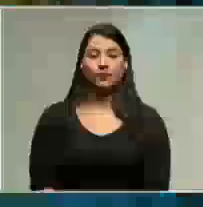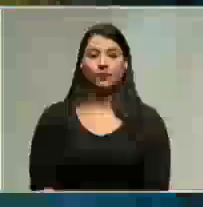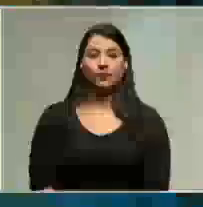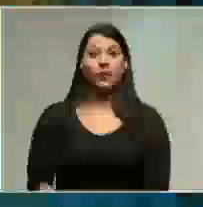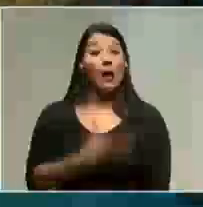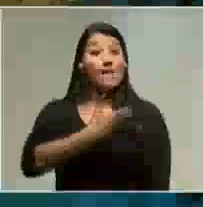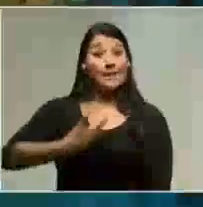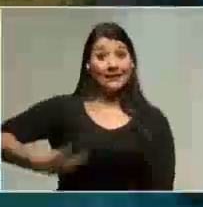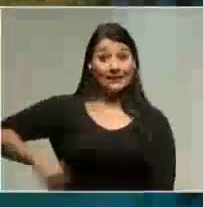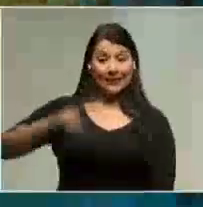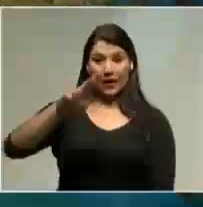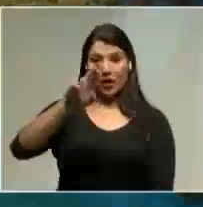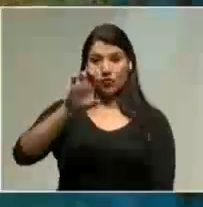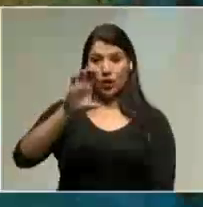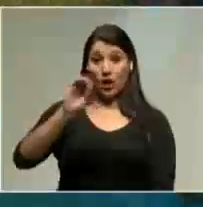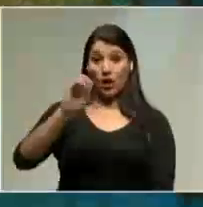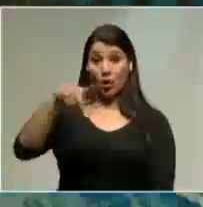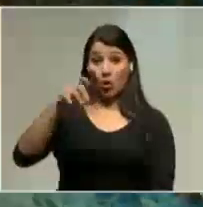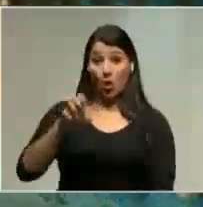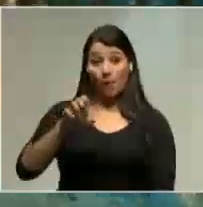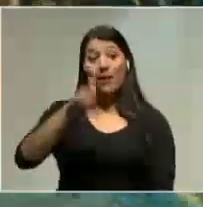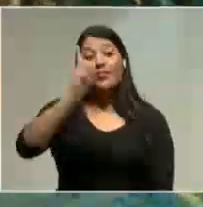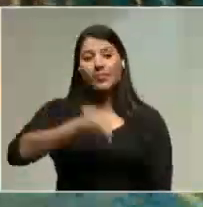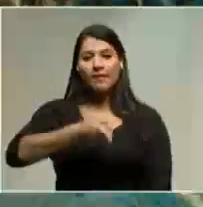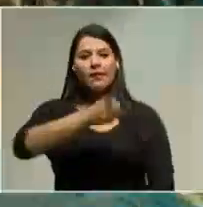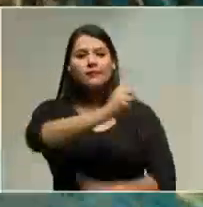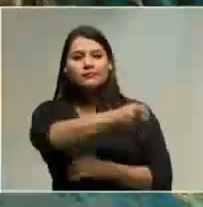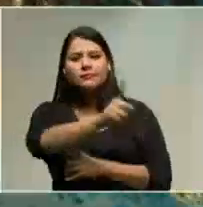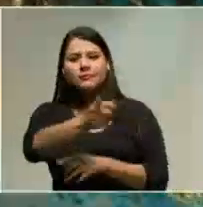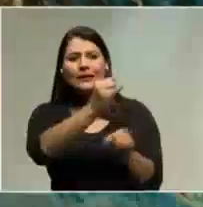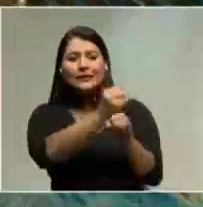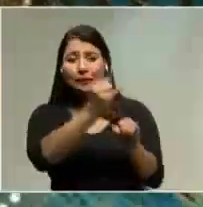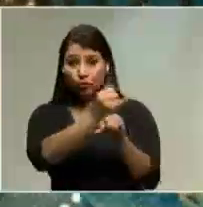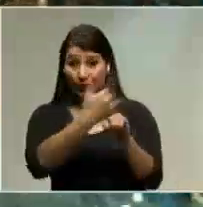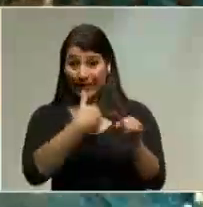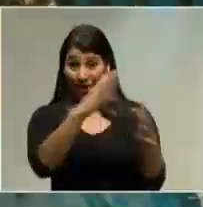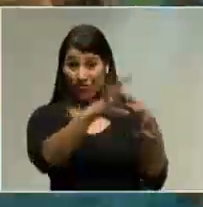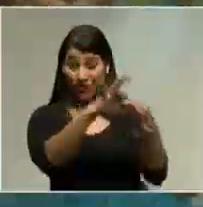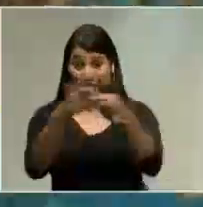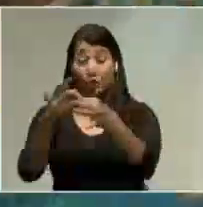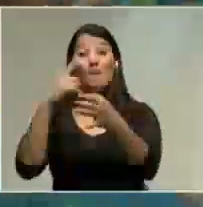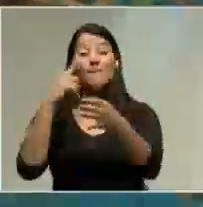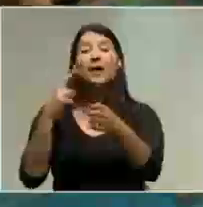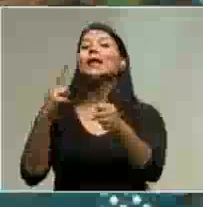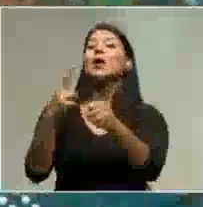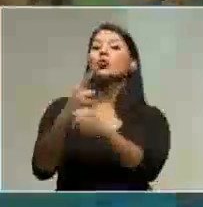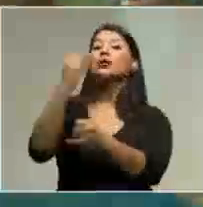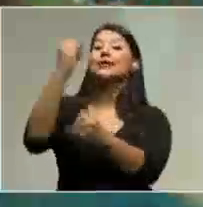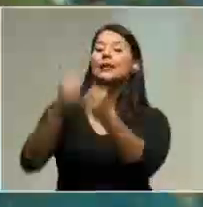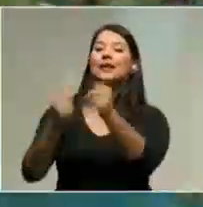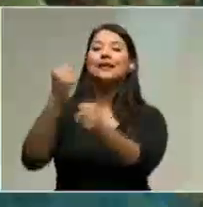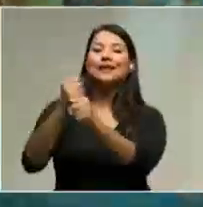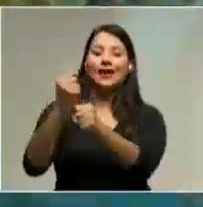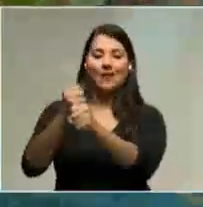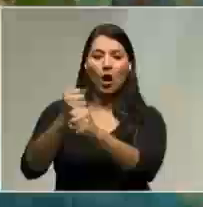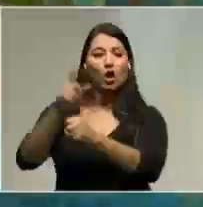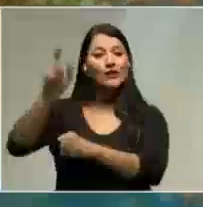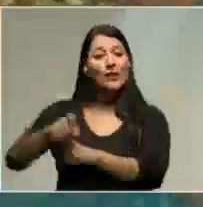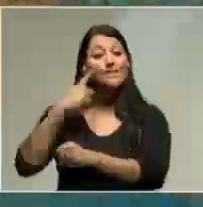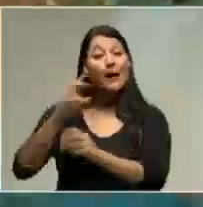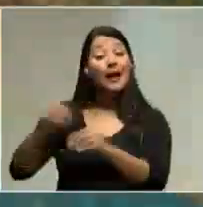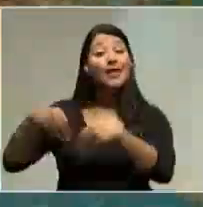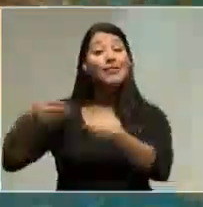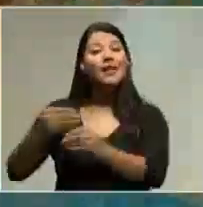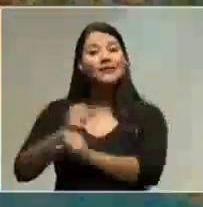El presidente Recope deberá ordenar a las instituciones involucradas que ejecuten y concluyan los trabajos necesarios para brindar seguridad